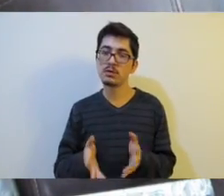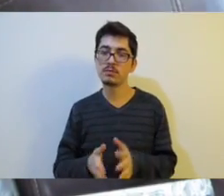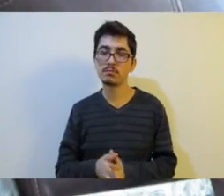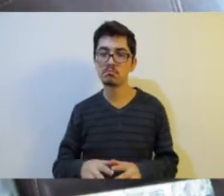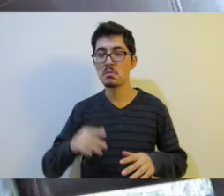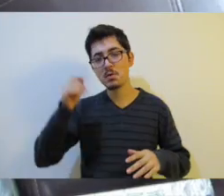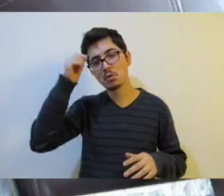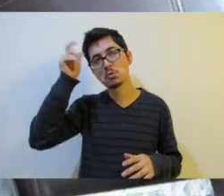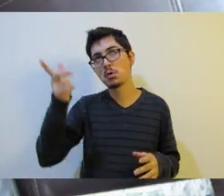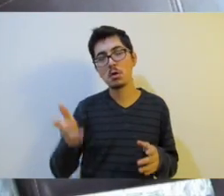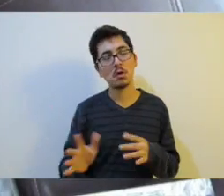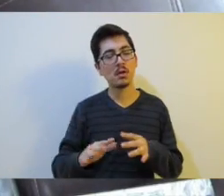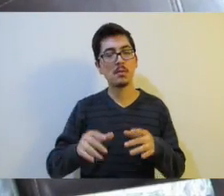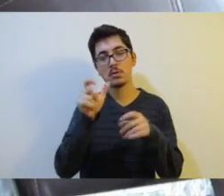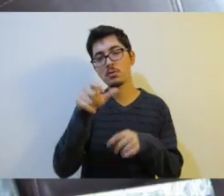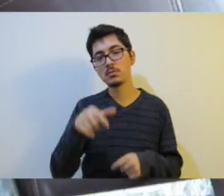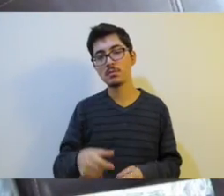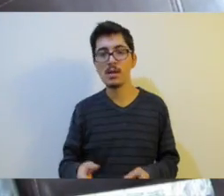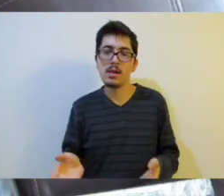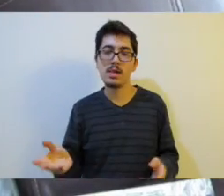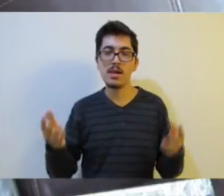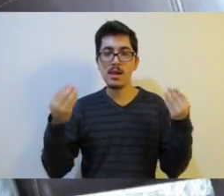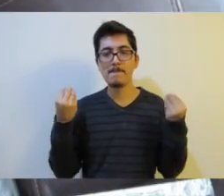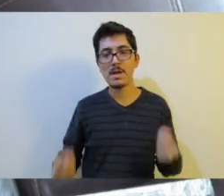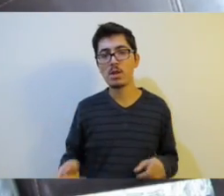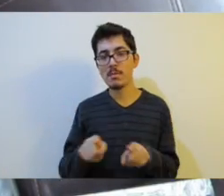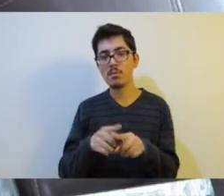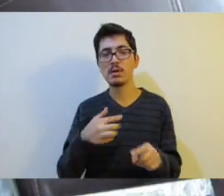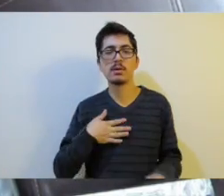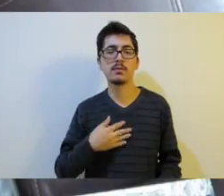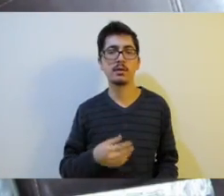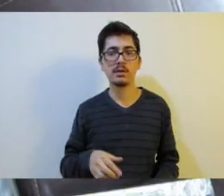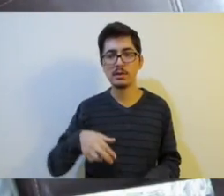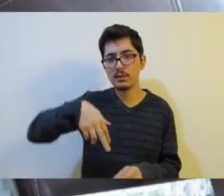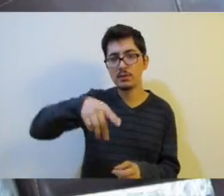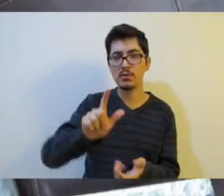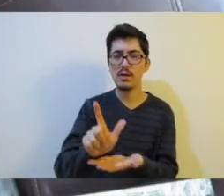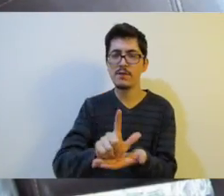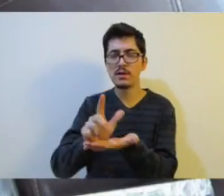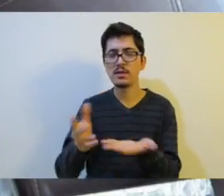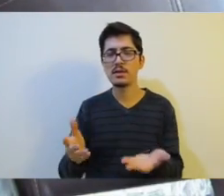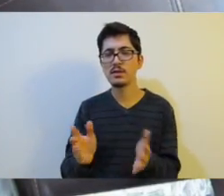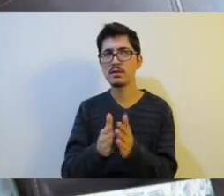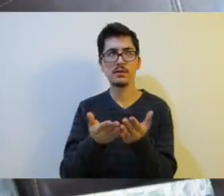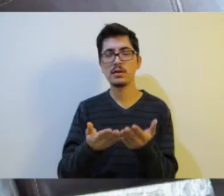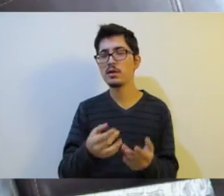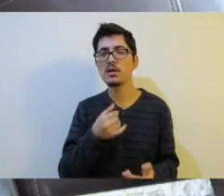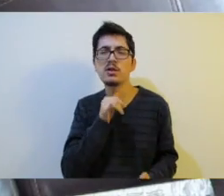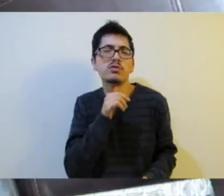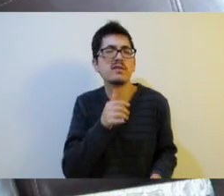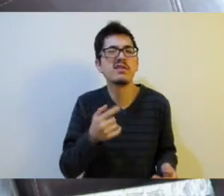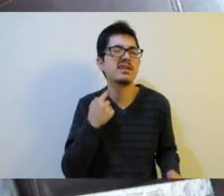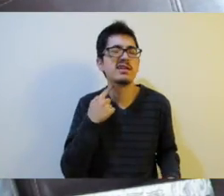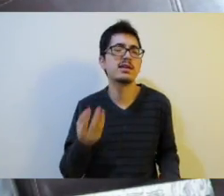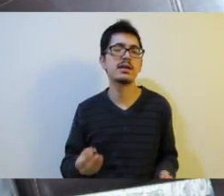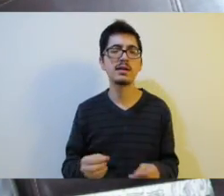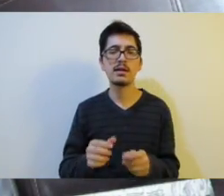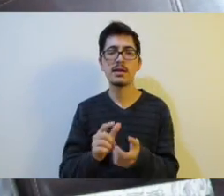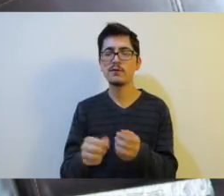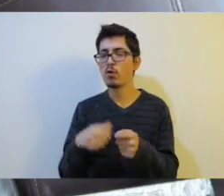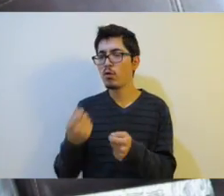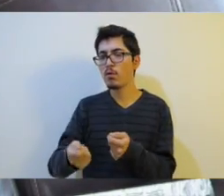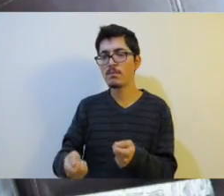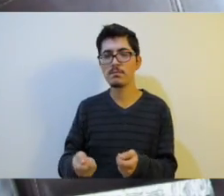ejercicio que... me imagino que a muchas personas les debe pasar lo mismo que a mí, es ir a una librería y no saber exactamente qué libro